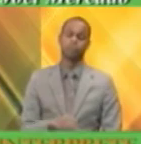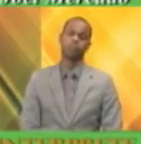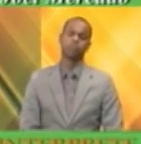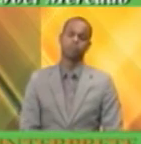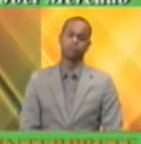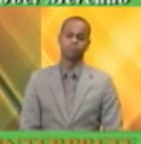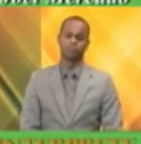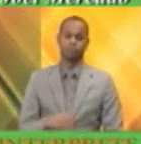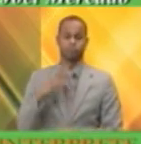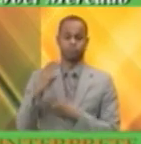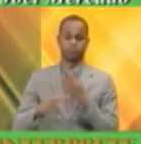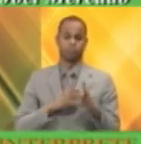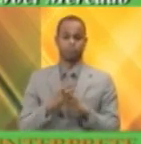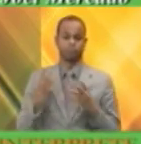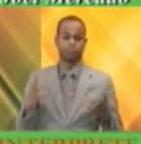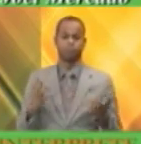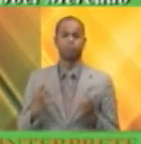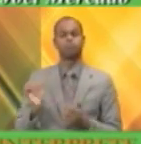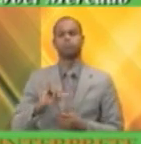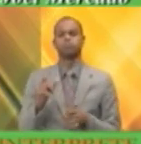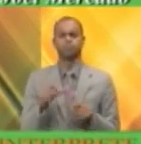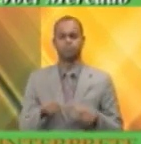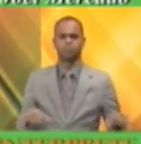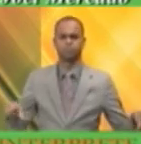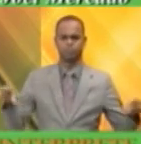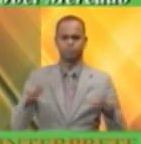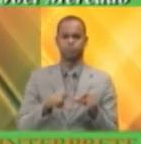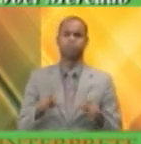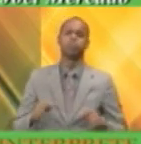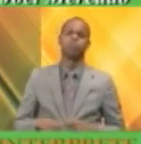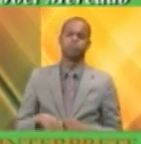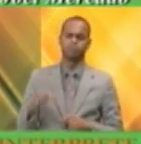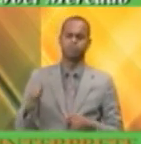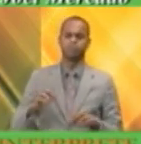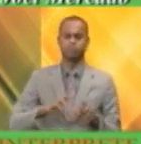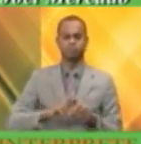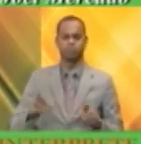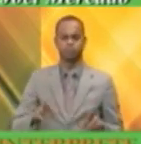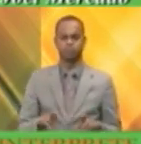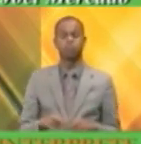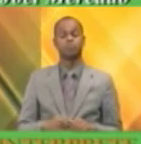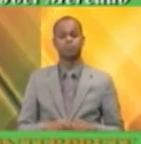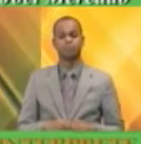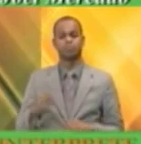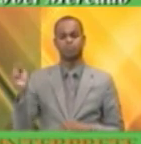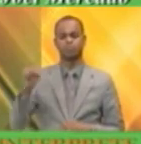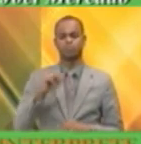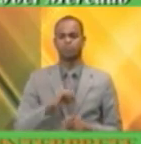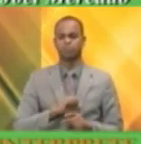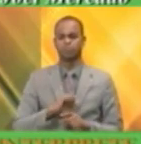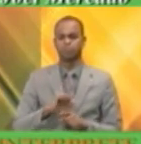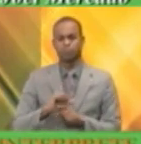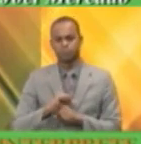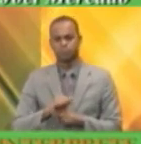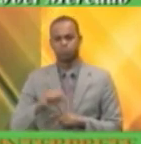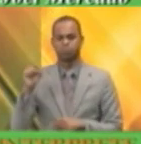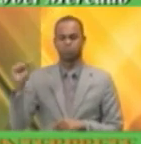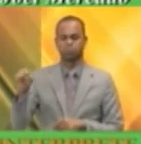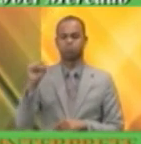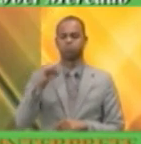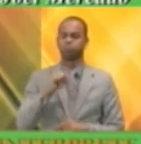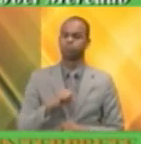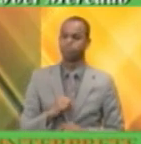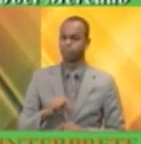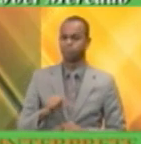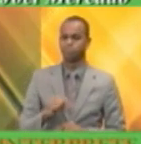solamente a nivel mundial, sino a nivel local, sí, que habrá que estar preparando, por lo tanto, a los atletas paralímpicos. Bueno,